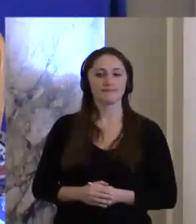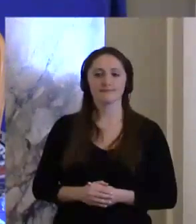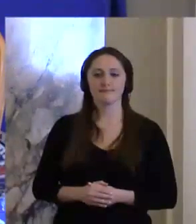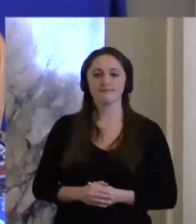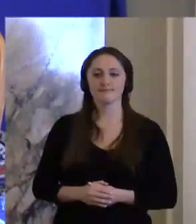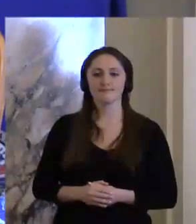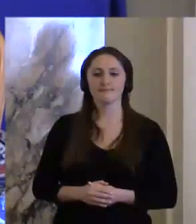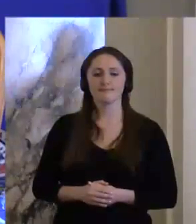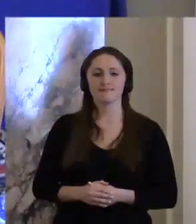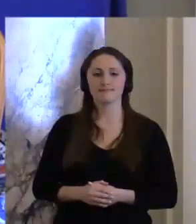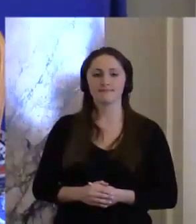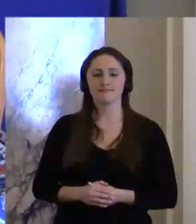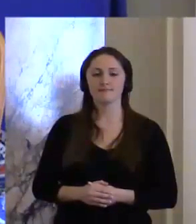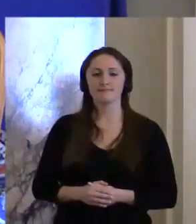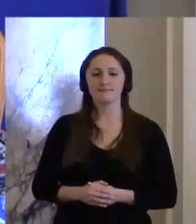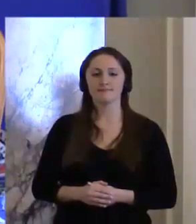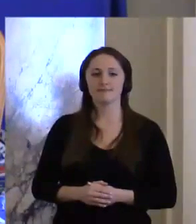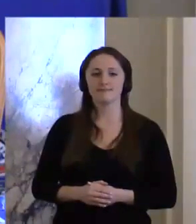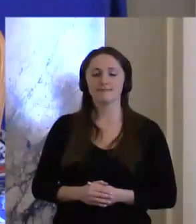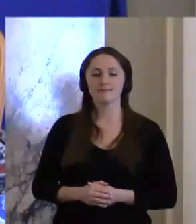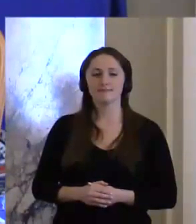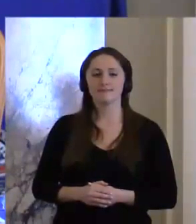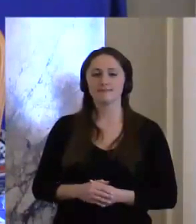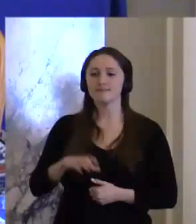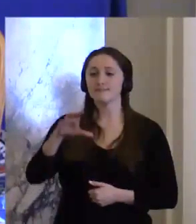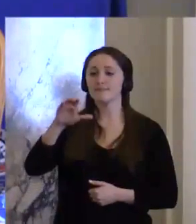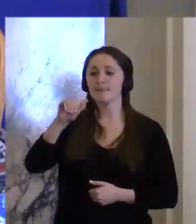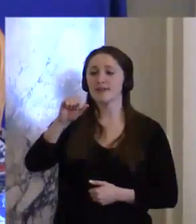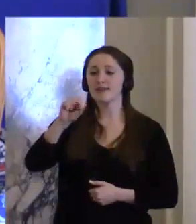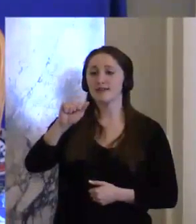Corporación OAS, Colombia.